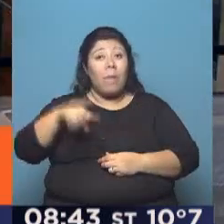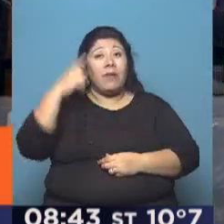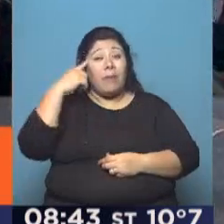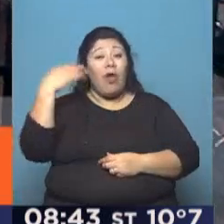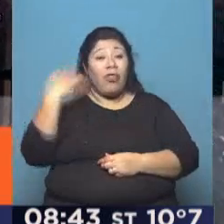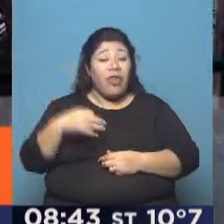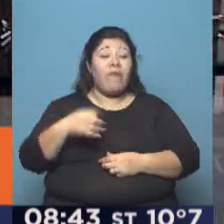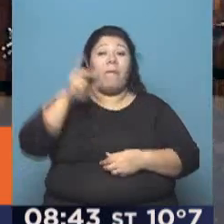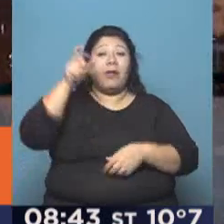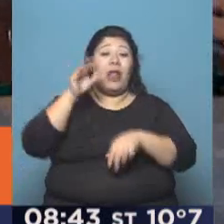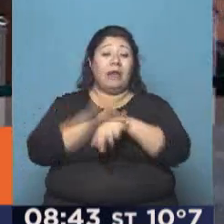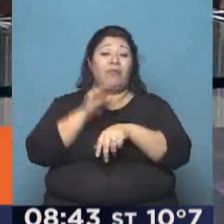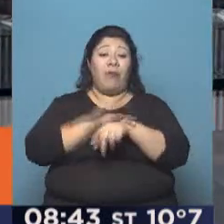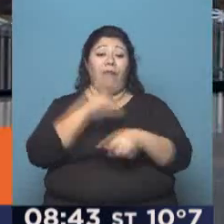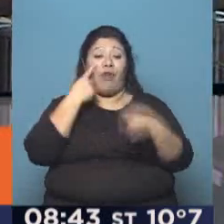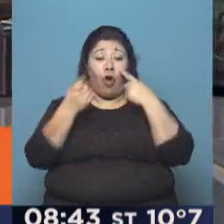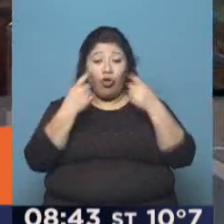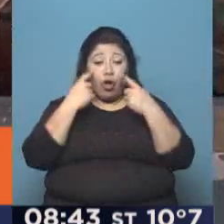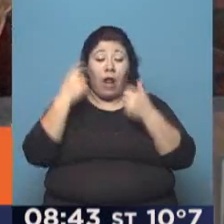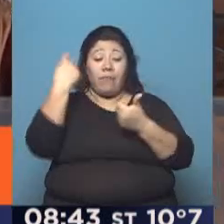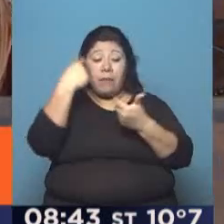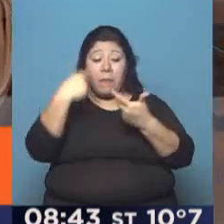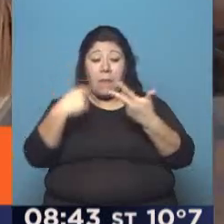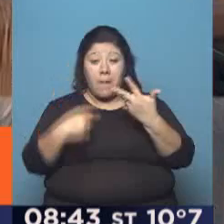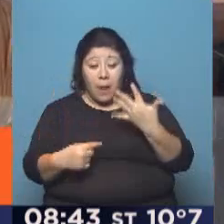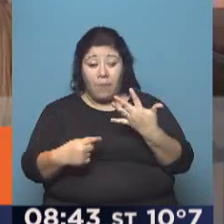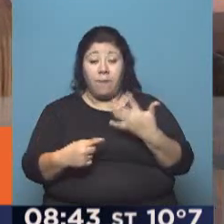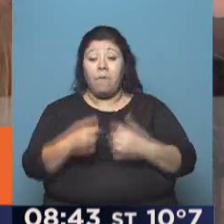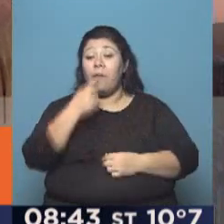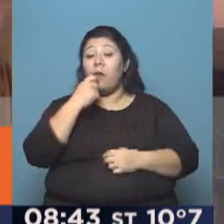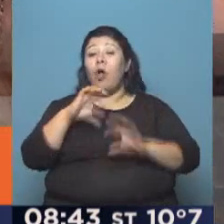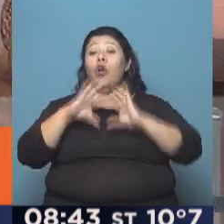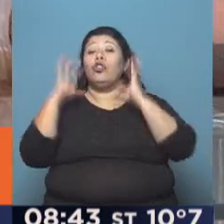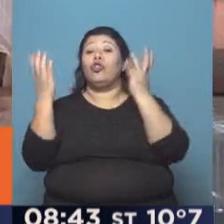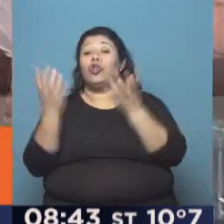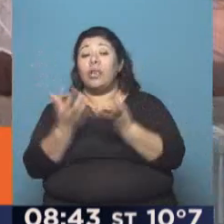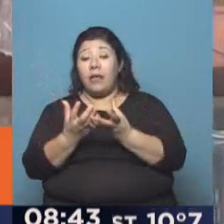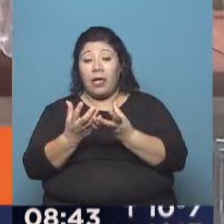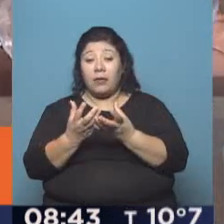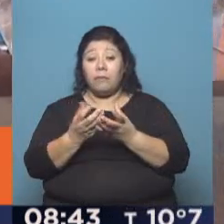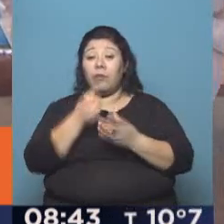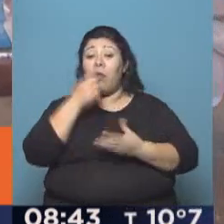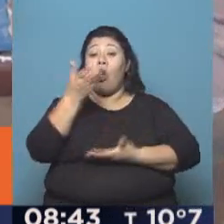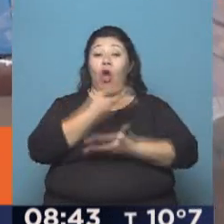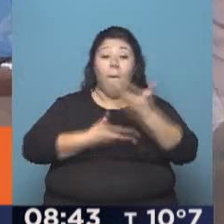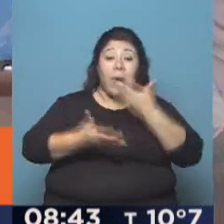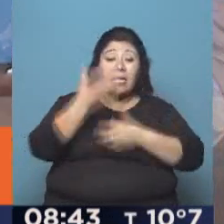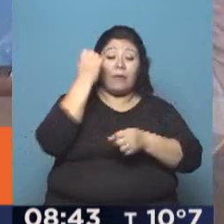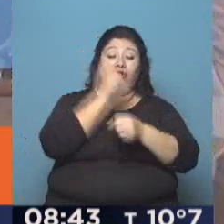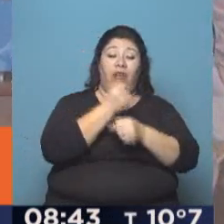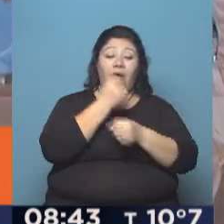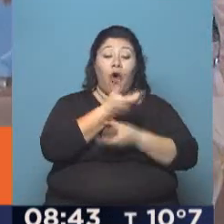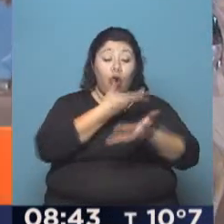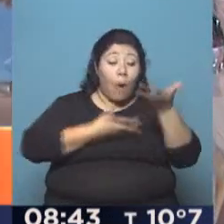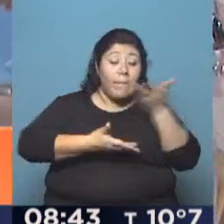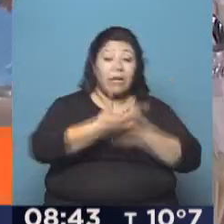nosotros nos ocupamos de esto no hay ninguna otra sociedad que vaya más allá de eso hoy que es decir compartimos una agenda de trabajo y